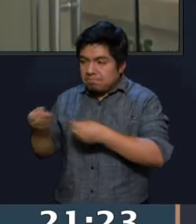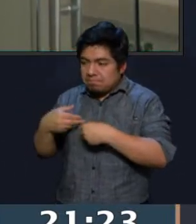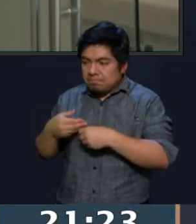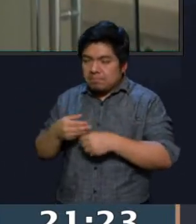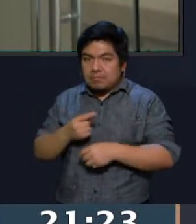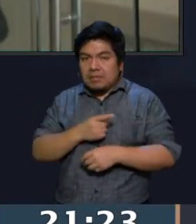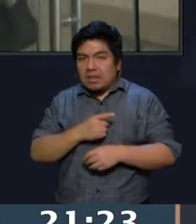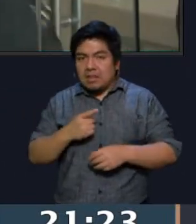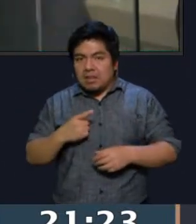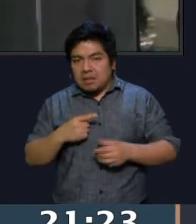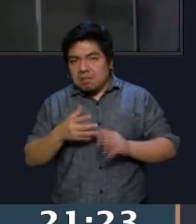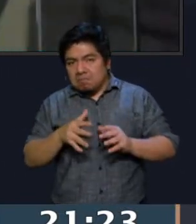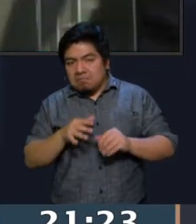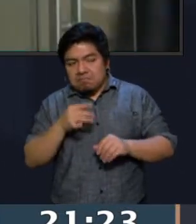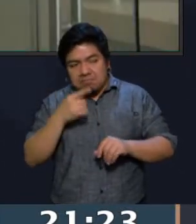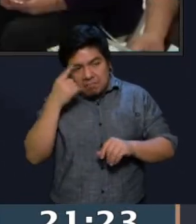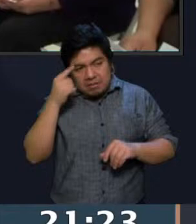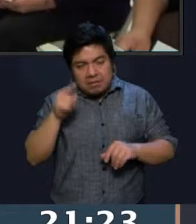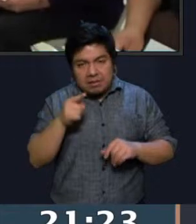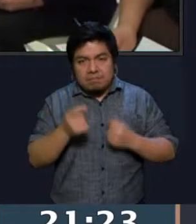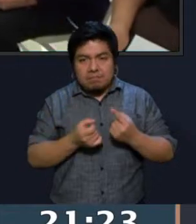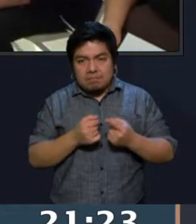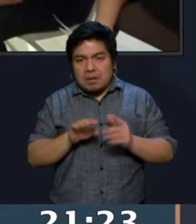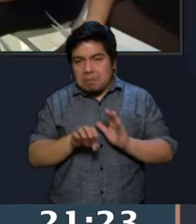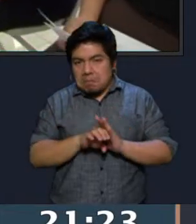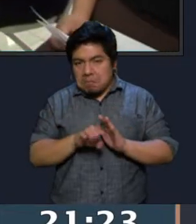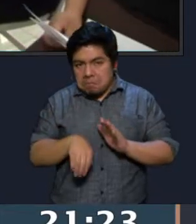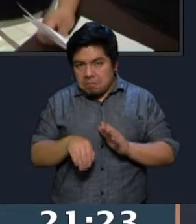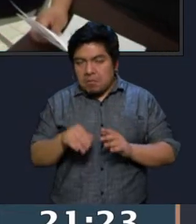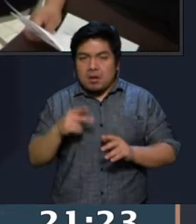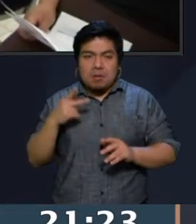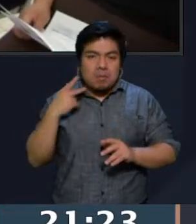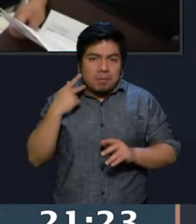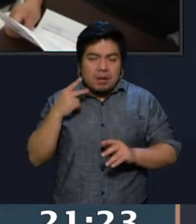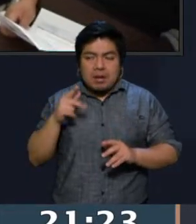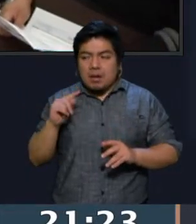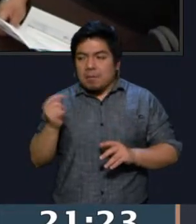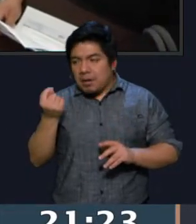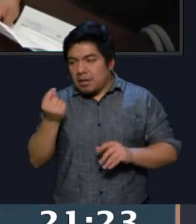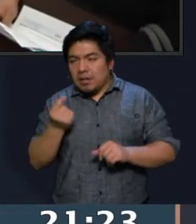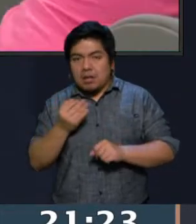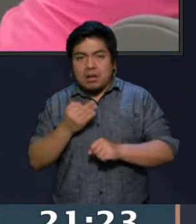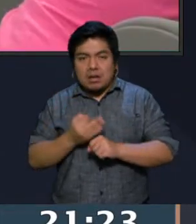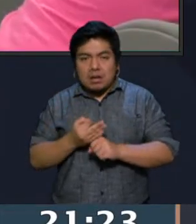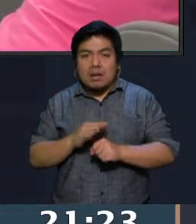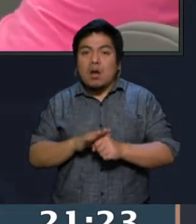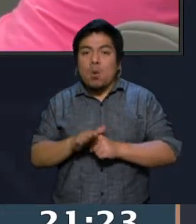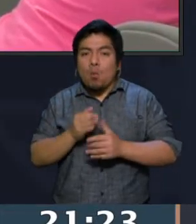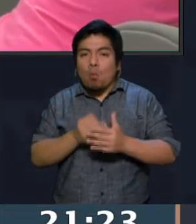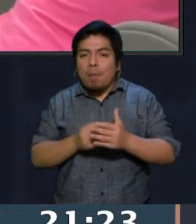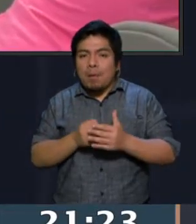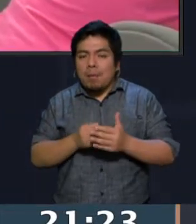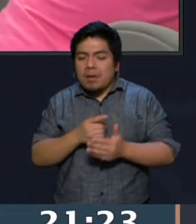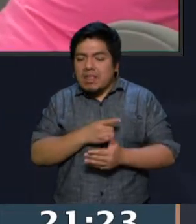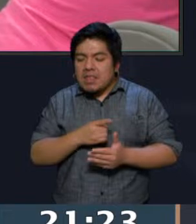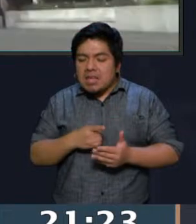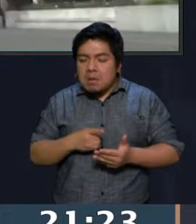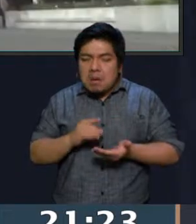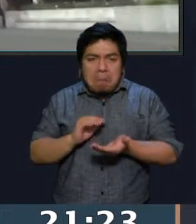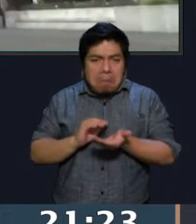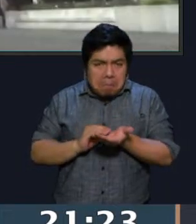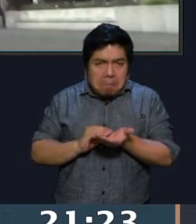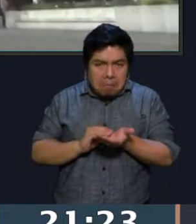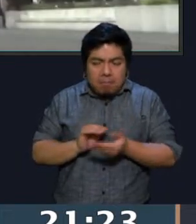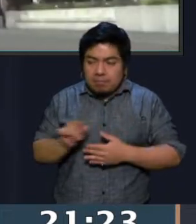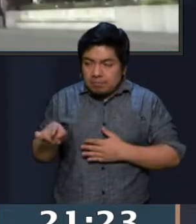más grandes y un poco más fáciles de cobrar, tanto técnicamente como políticamente. Lo que queda ahora son deudas más pequeñas y además en donde